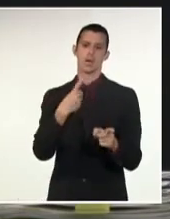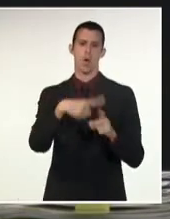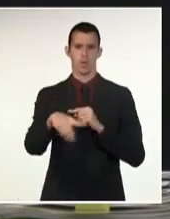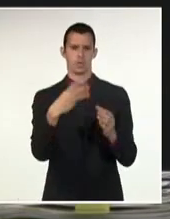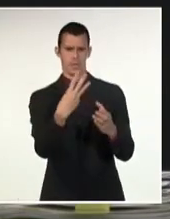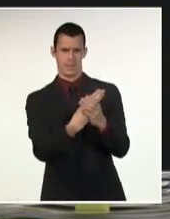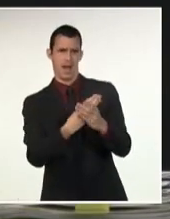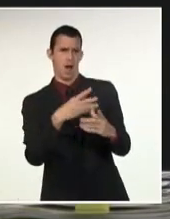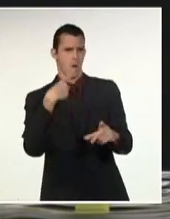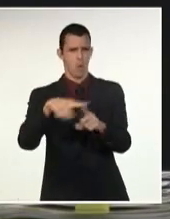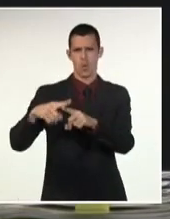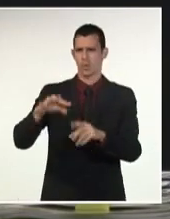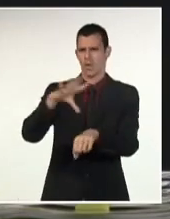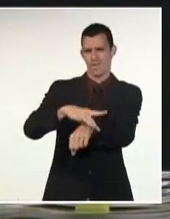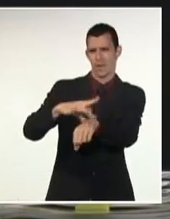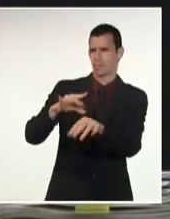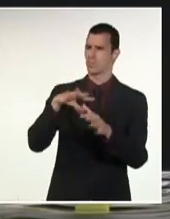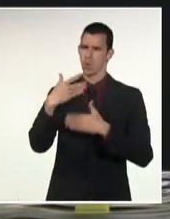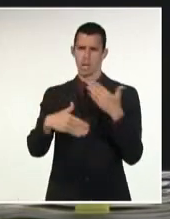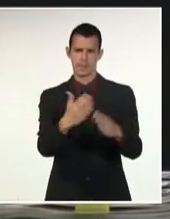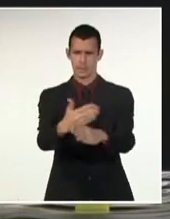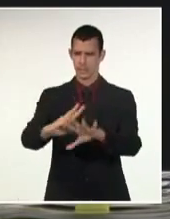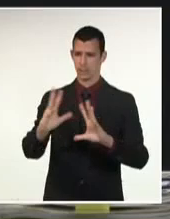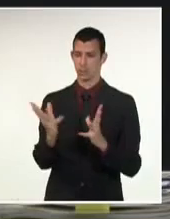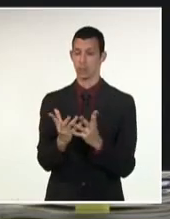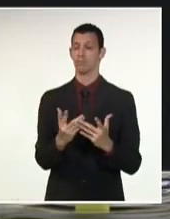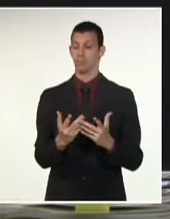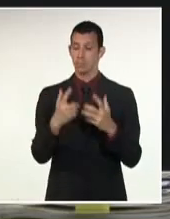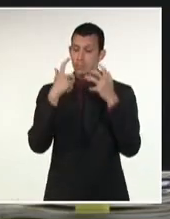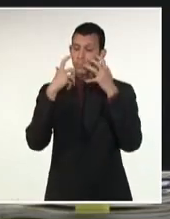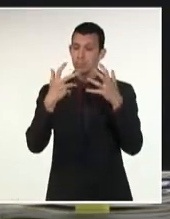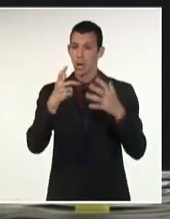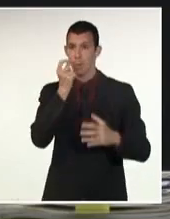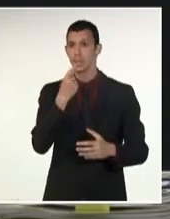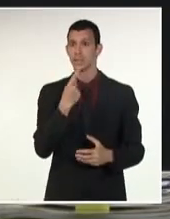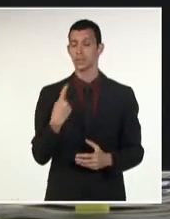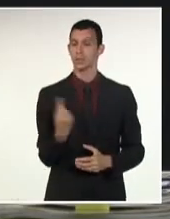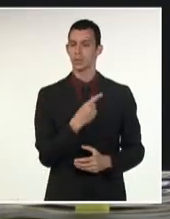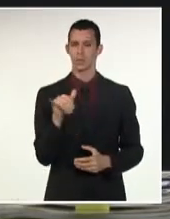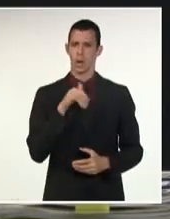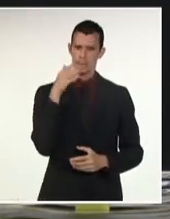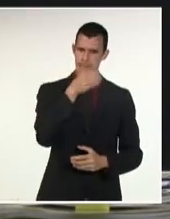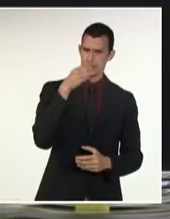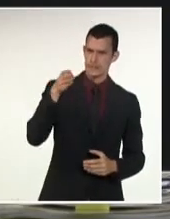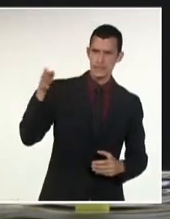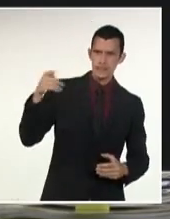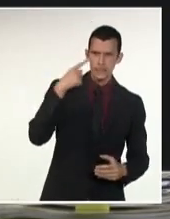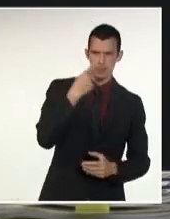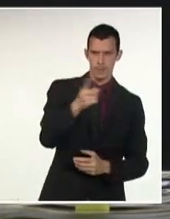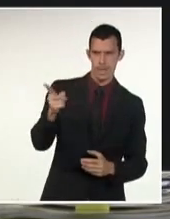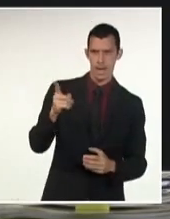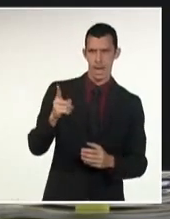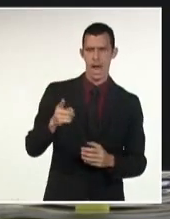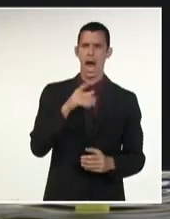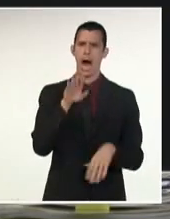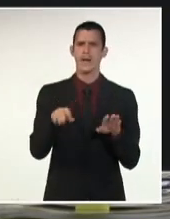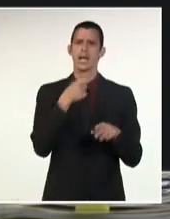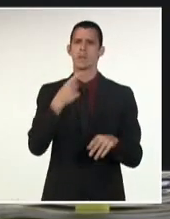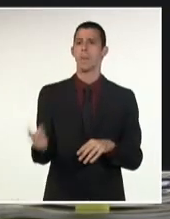comunidades, a tantos lugares, algunos de ellos por segunda o tercera vez y otros por primera